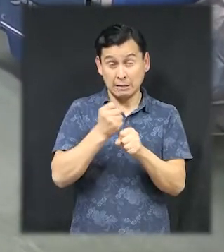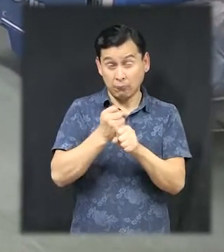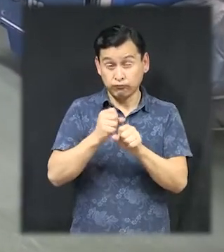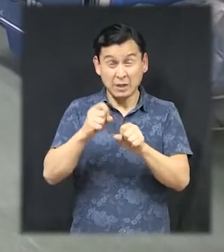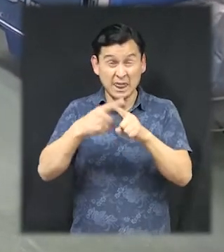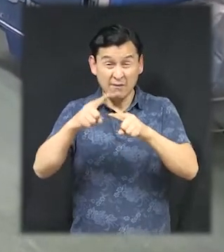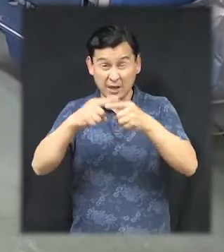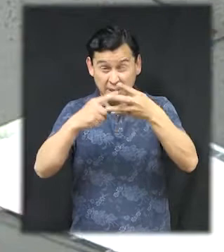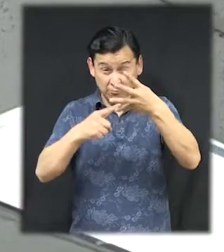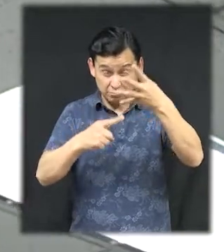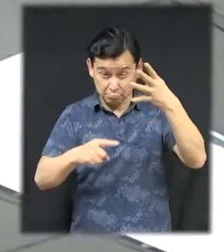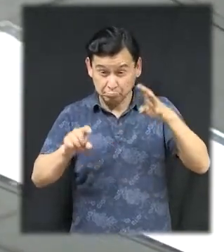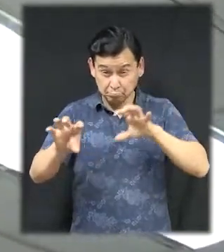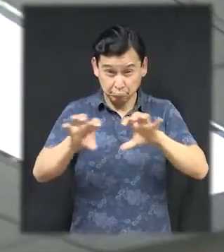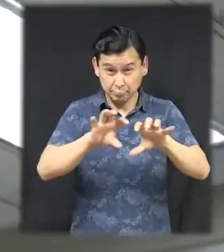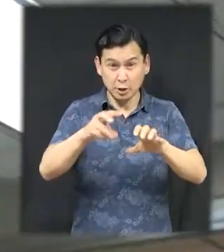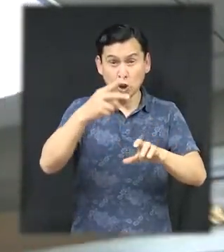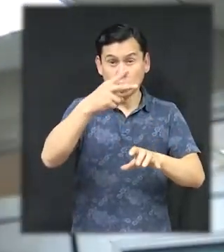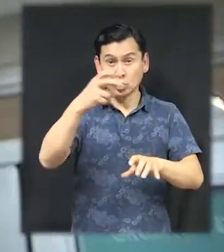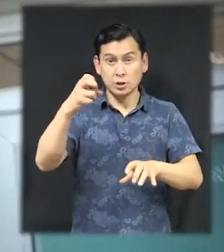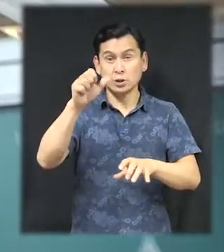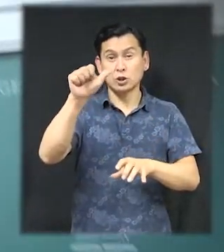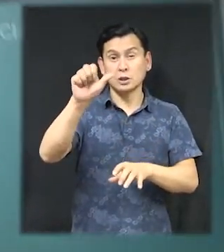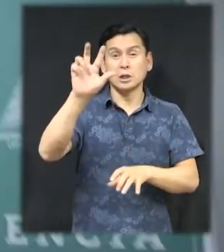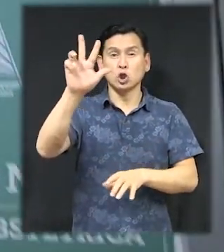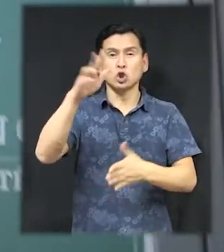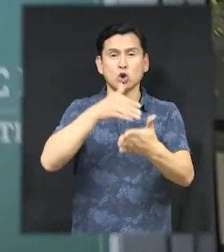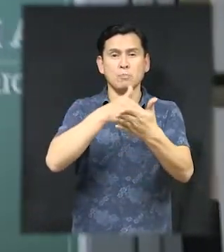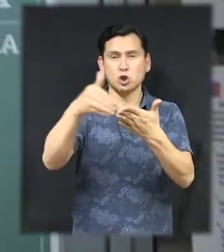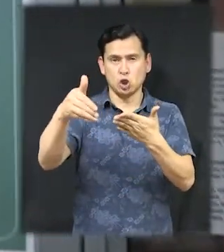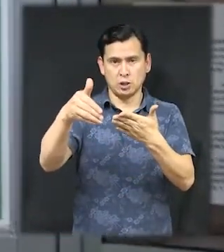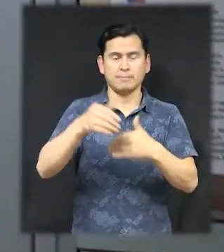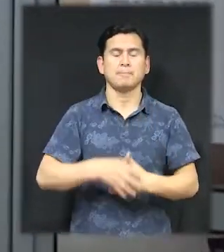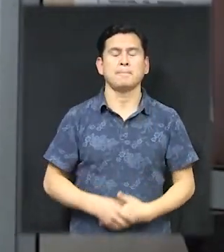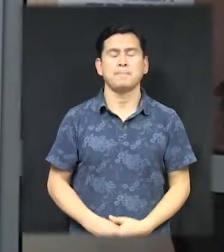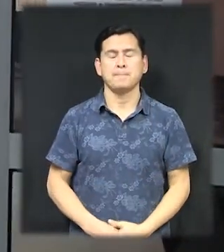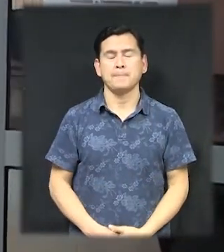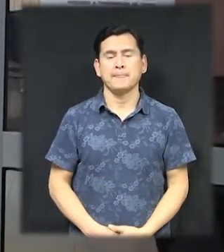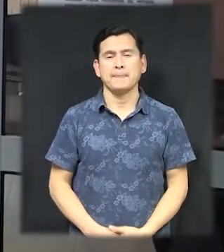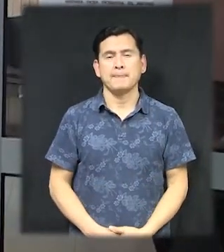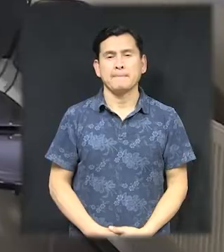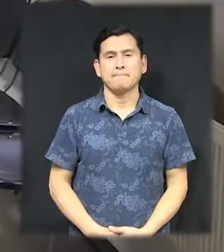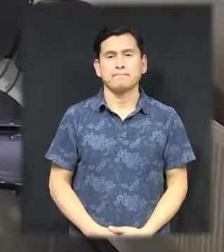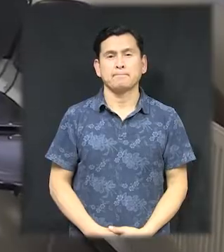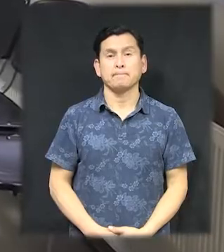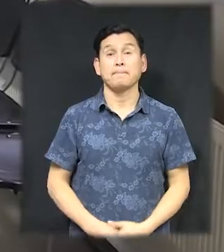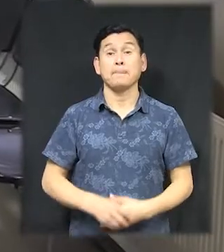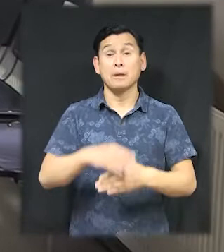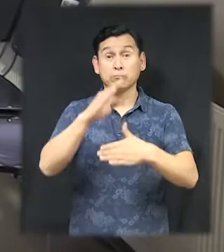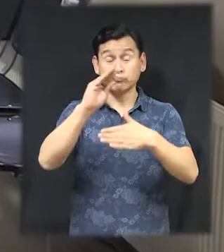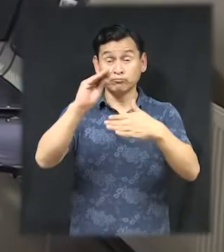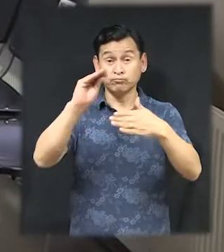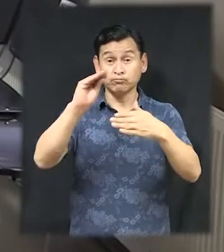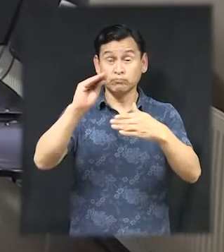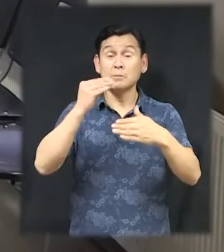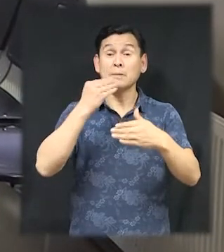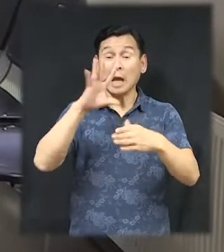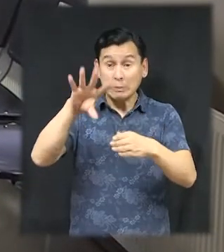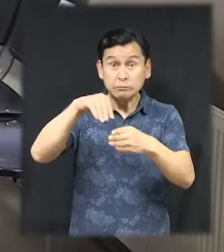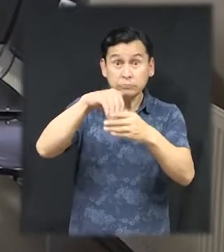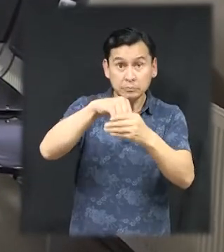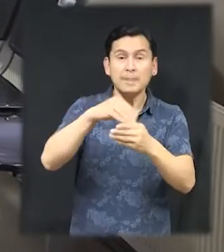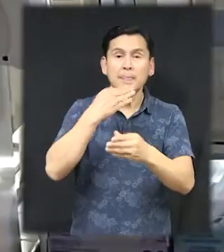Esto significó cambiar pisos, generar tabiquería, aislamientos en las unidades de medicina, aislamientos en las unidades